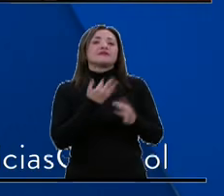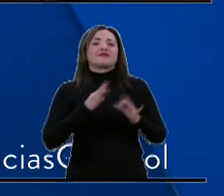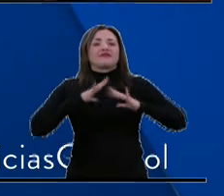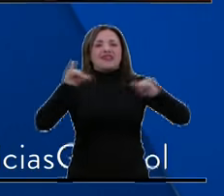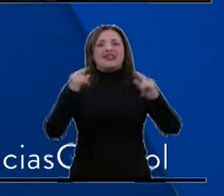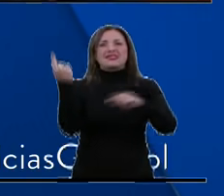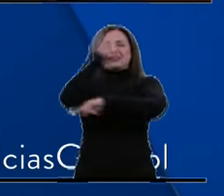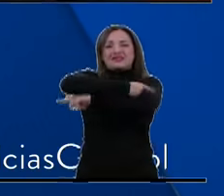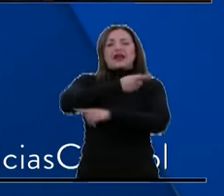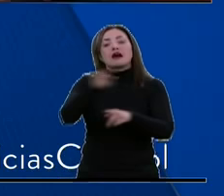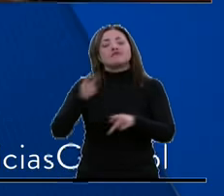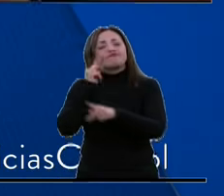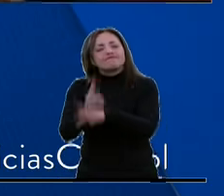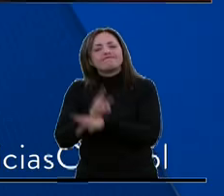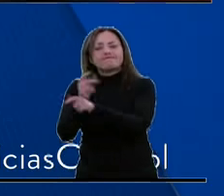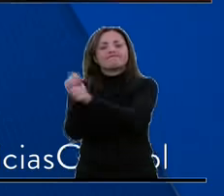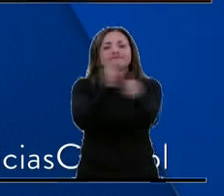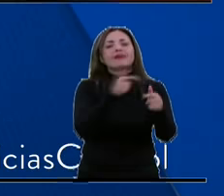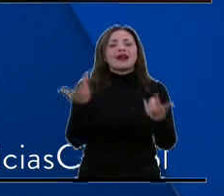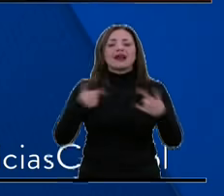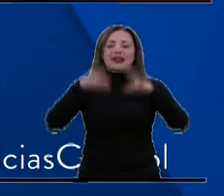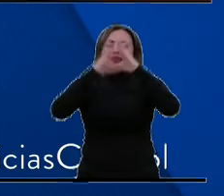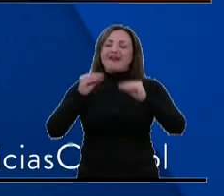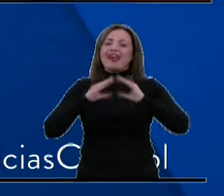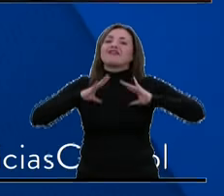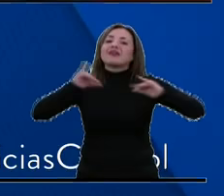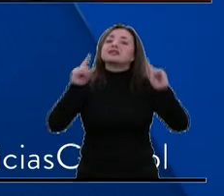día para todos y a cuidarnos a pasar una navidad feliz pero con mucha prudencia